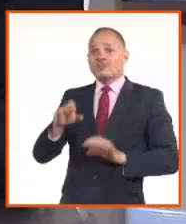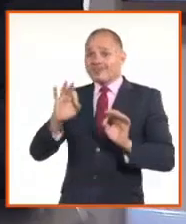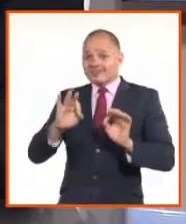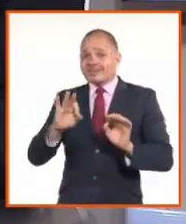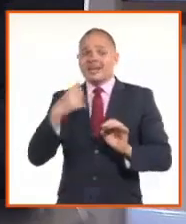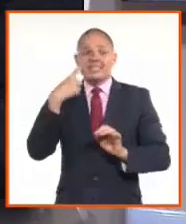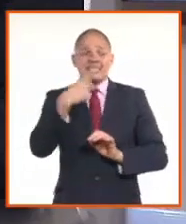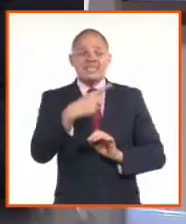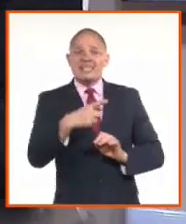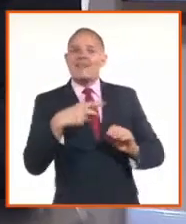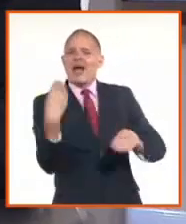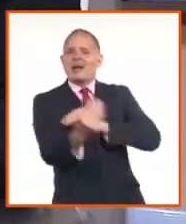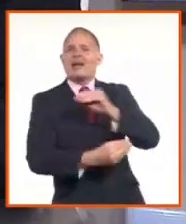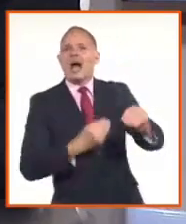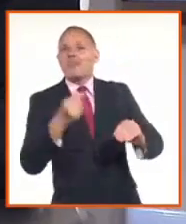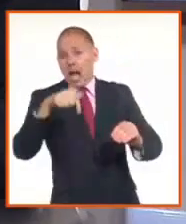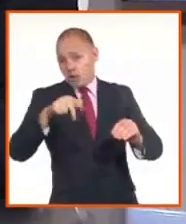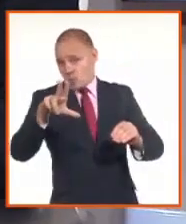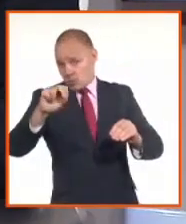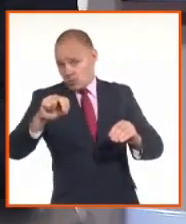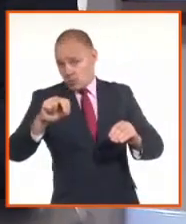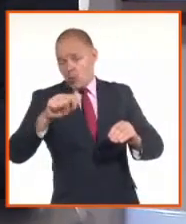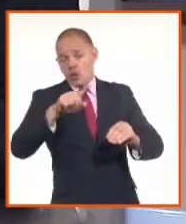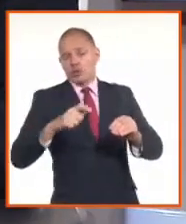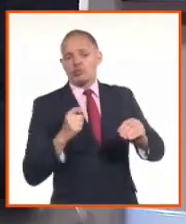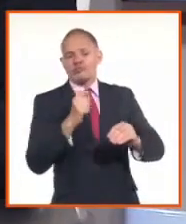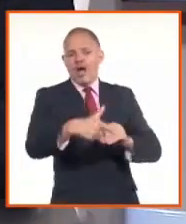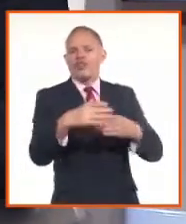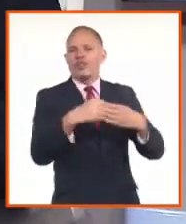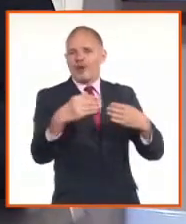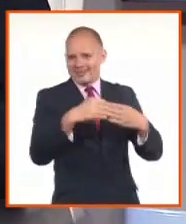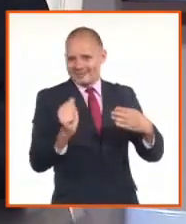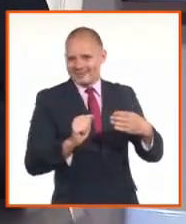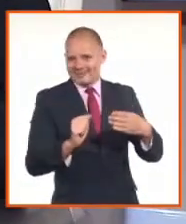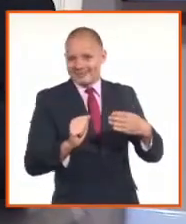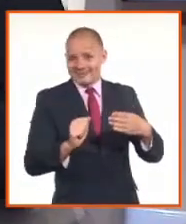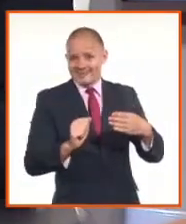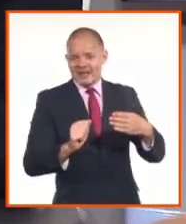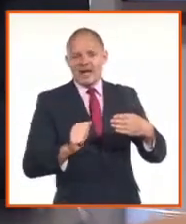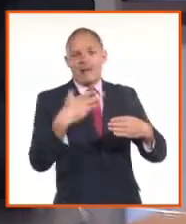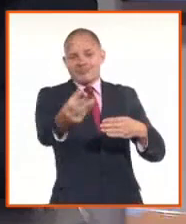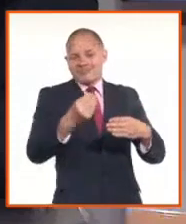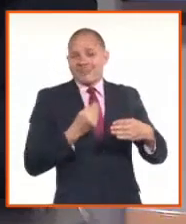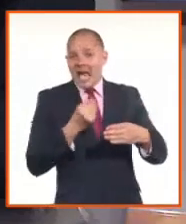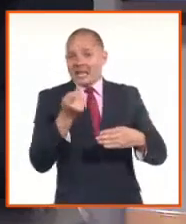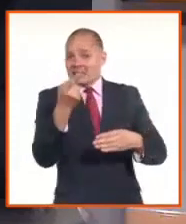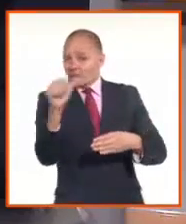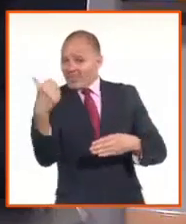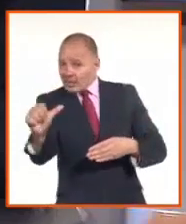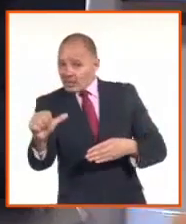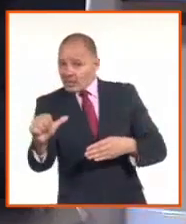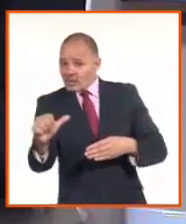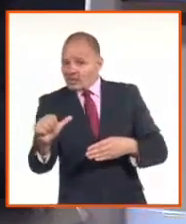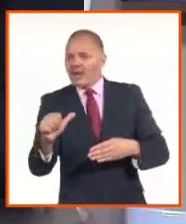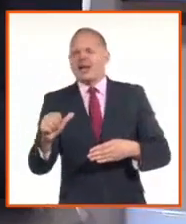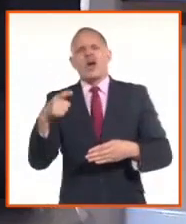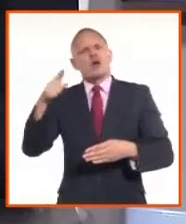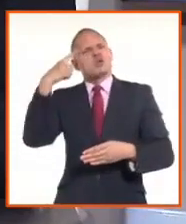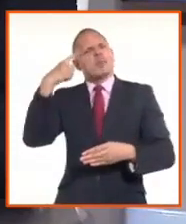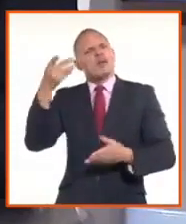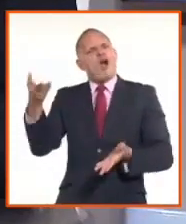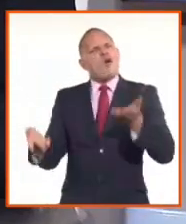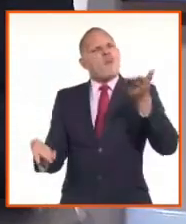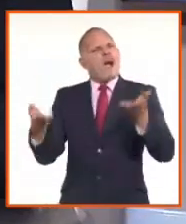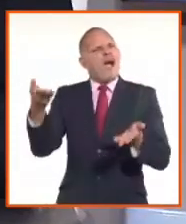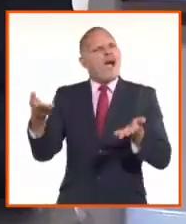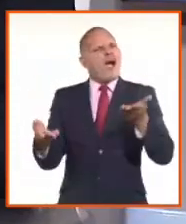moneda nacional cuando tú obtienes esa moneda nacional a partir de energías divisas y eso mismo pasa con la electricidad eso mismo pasa